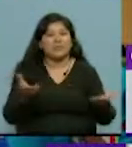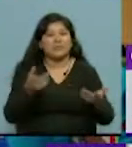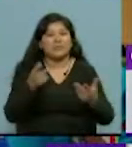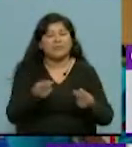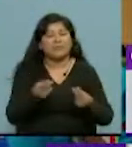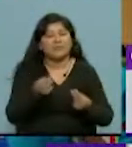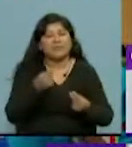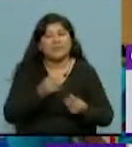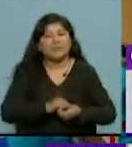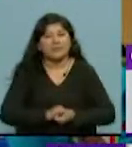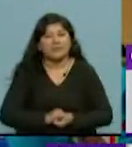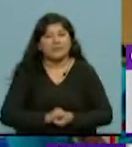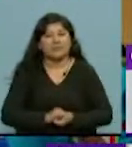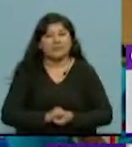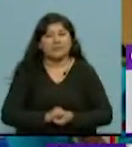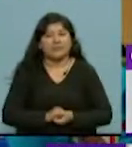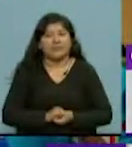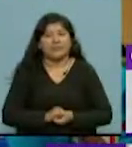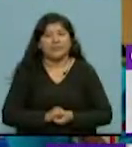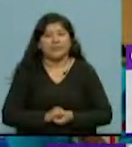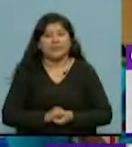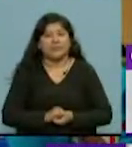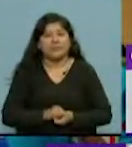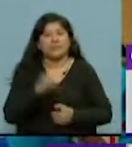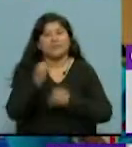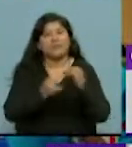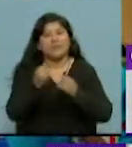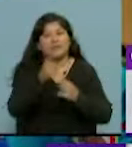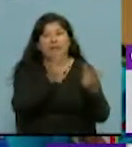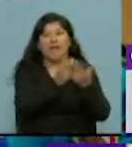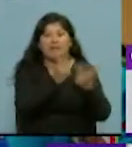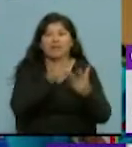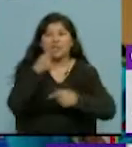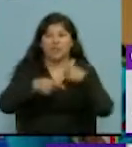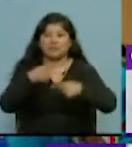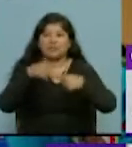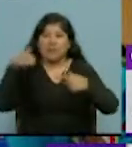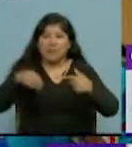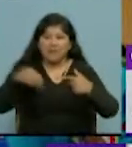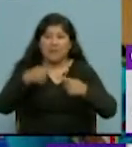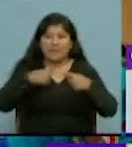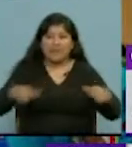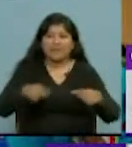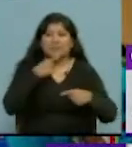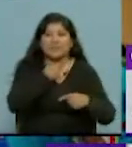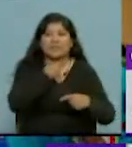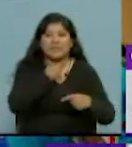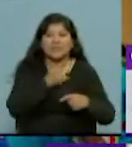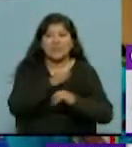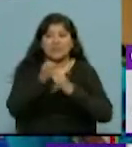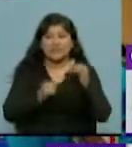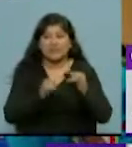Ernesto Padilla de Maimará. Y desde el año pasado estamos mandando donaciones hasta Humahuaca y